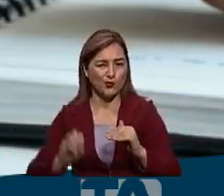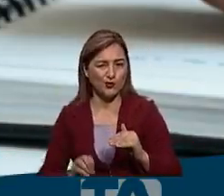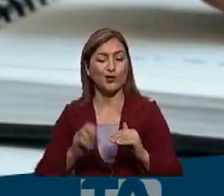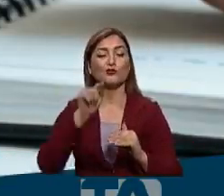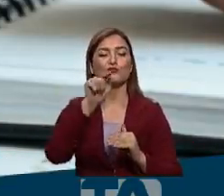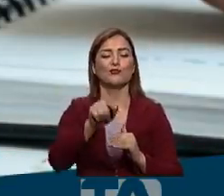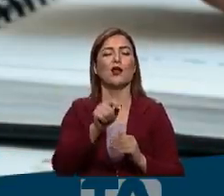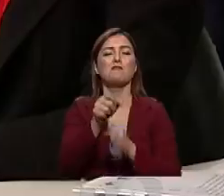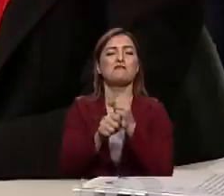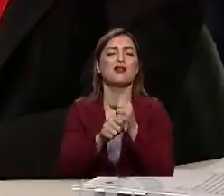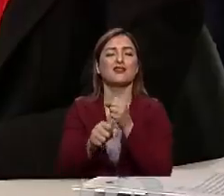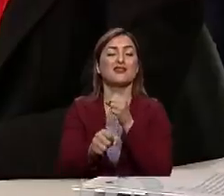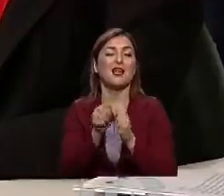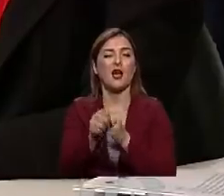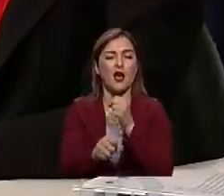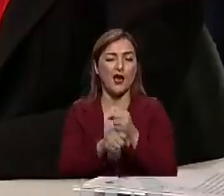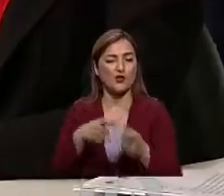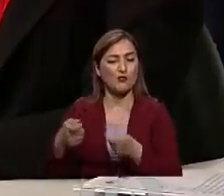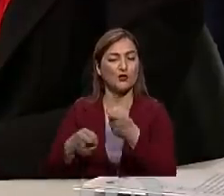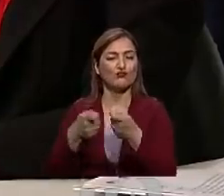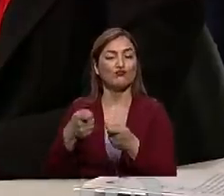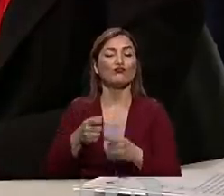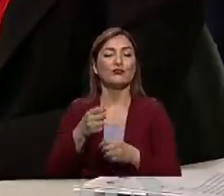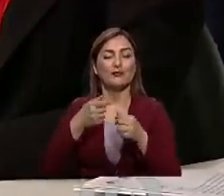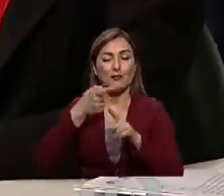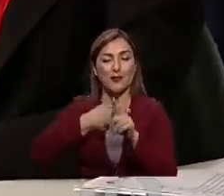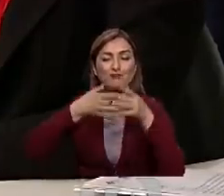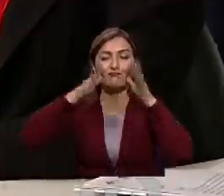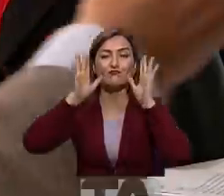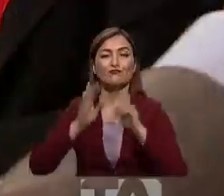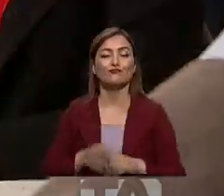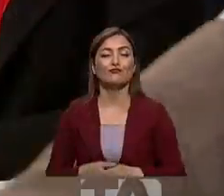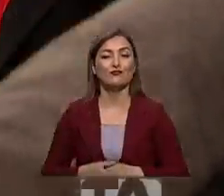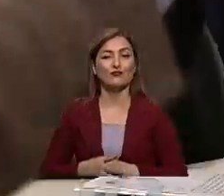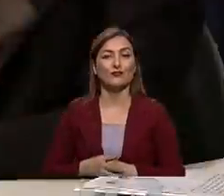durante este periodo. Metiendo en Quito, Belén Merizalde, 24 horas.